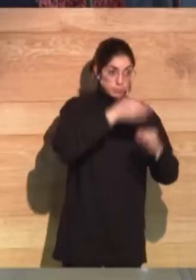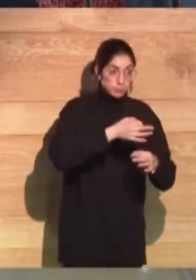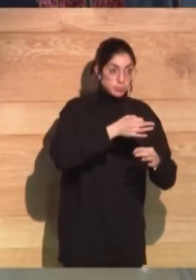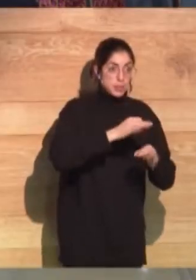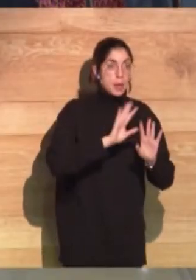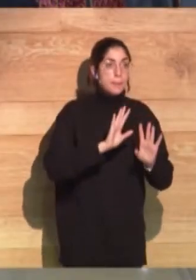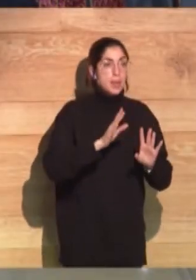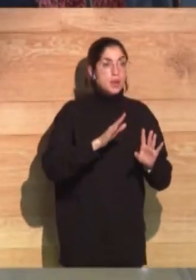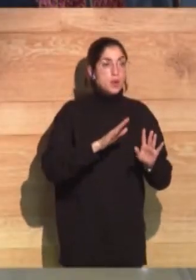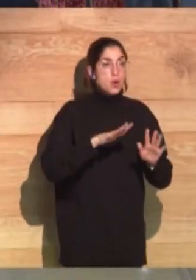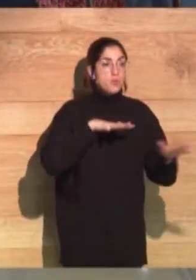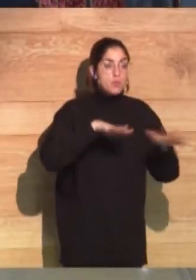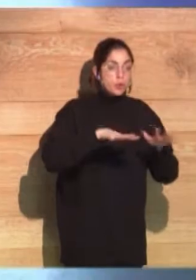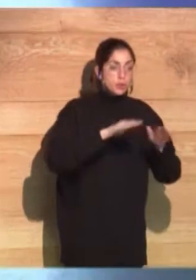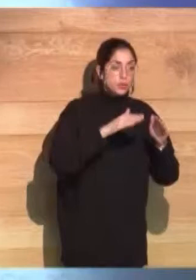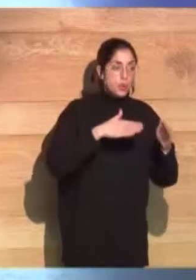este movimiento.